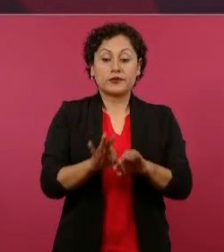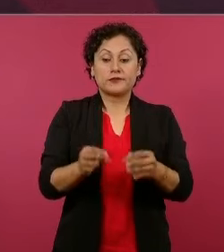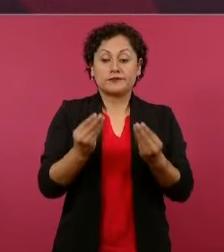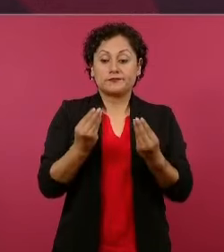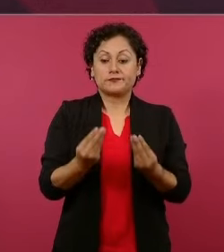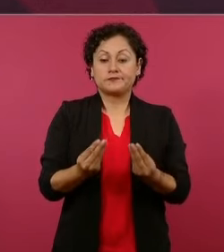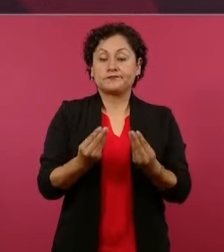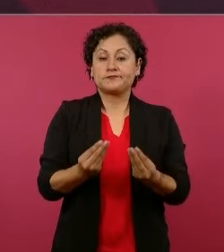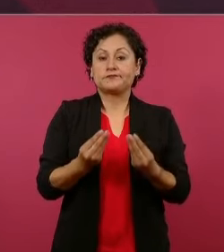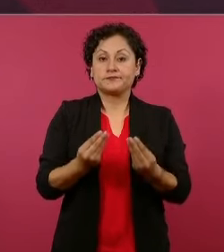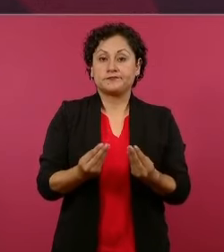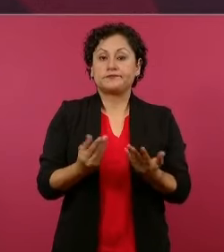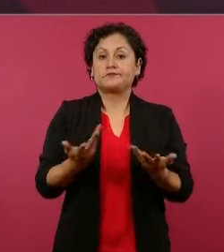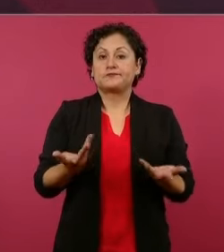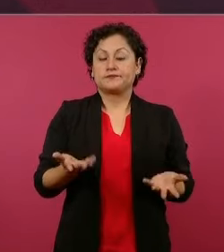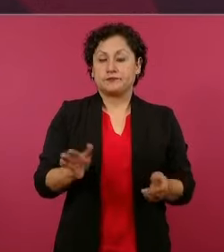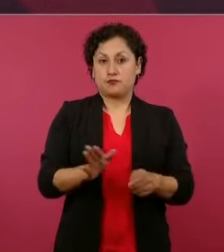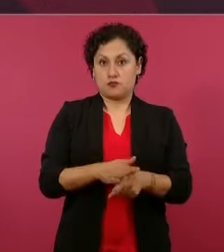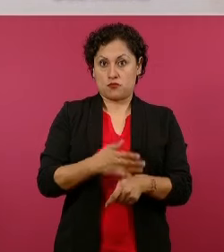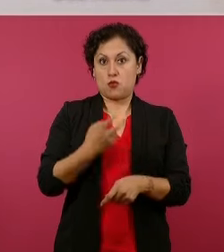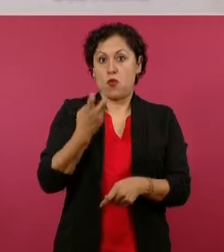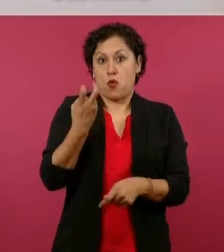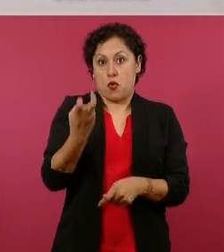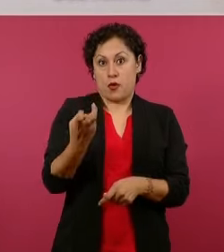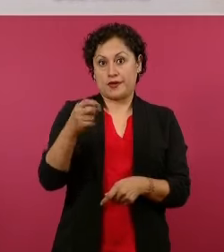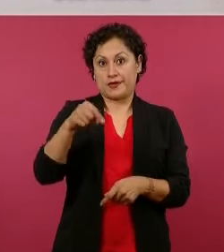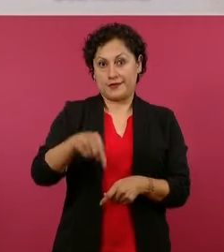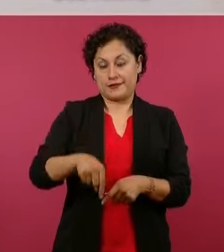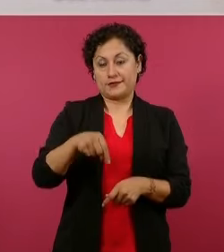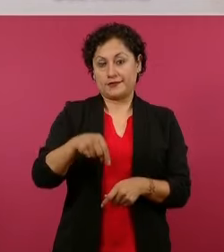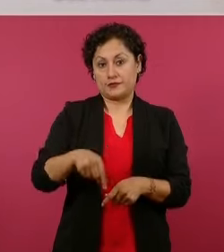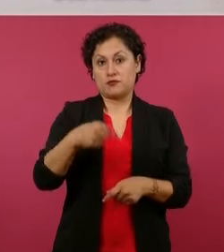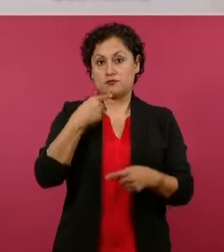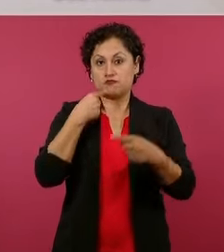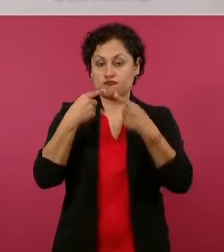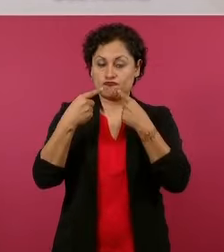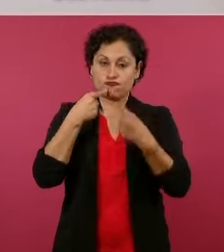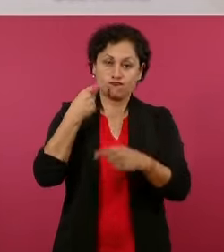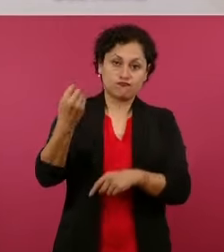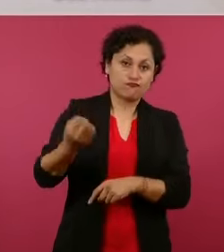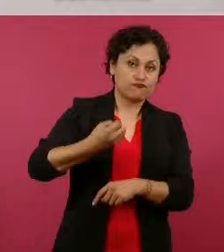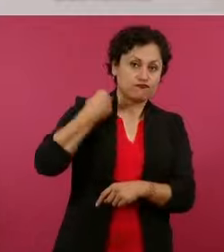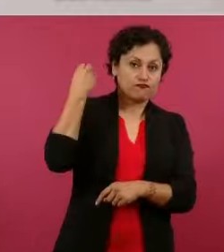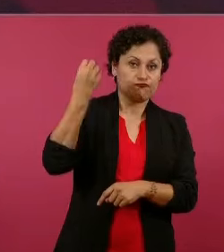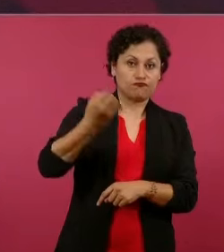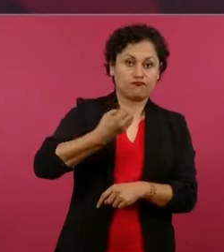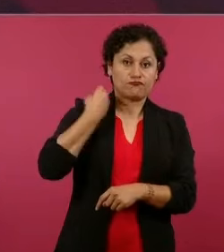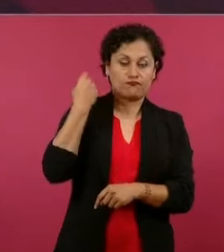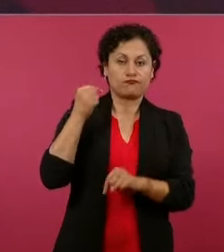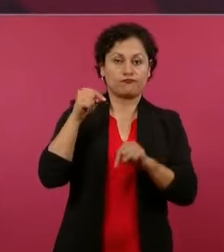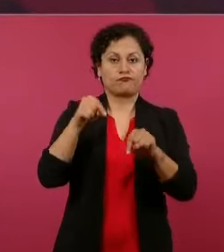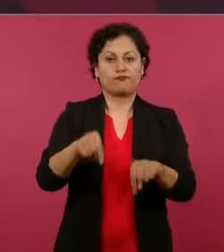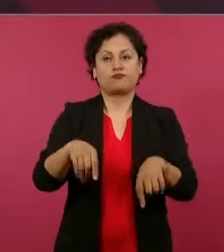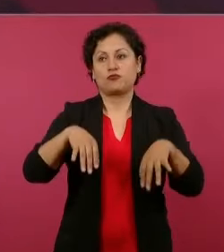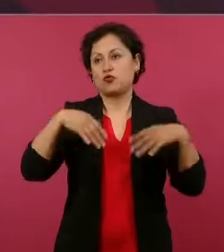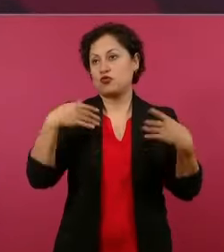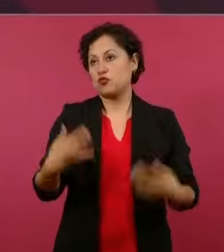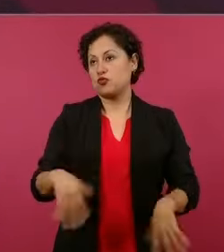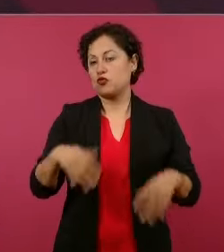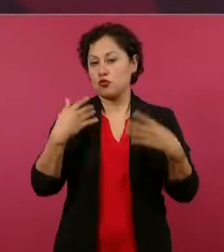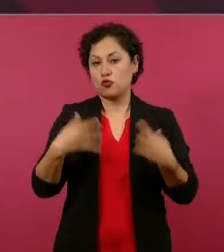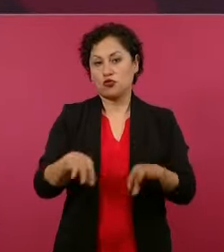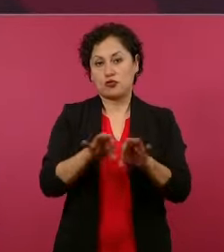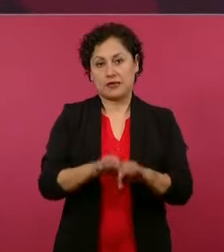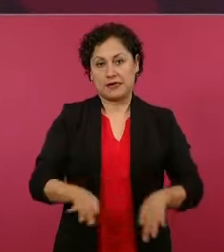eh Por eso estas eh conferencias son muy necesarias porque